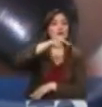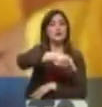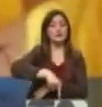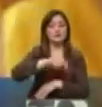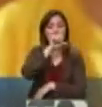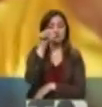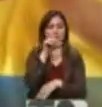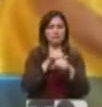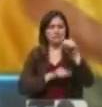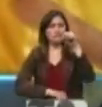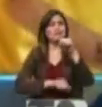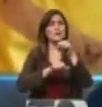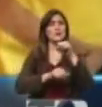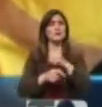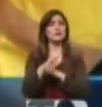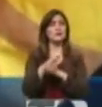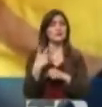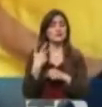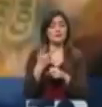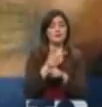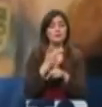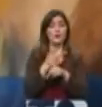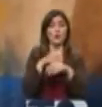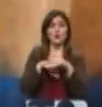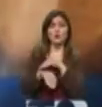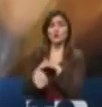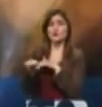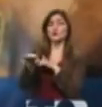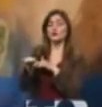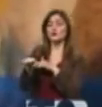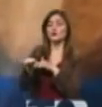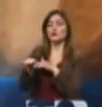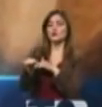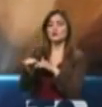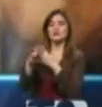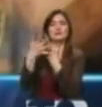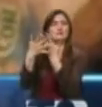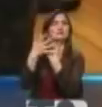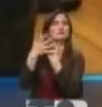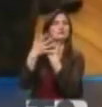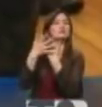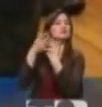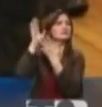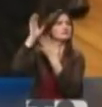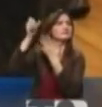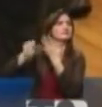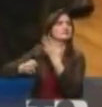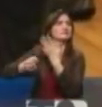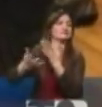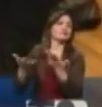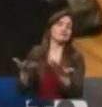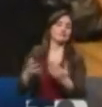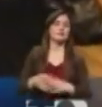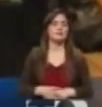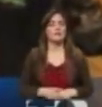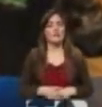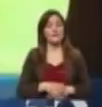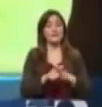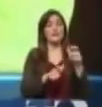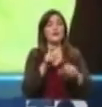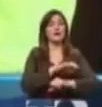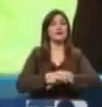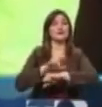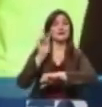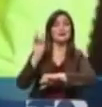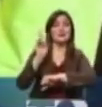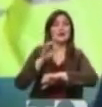de drogas. Se presume que las sustancias serán ingresadas al Centro de Rehabilitación Social de Cuenca. Durante el operativo se detuvo a dos